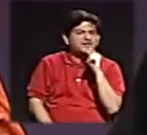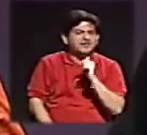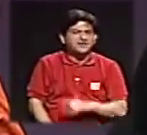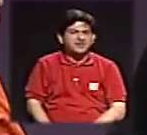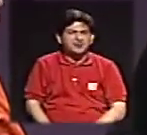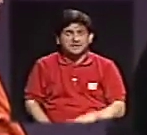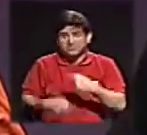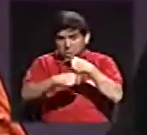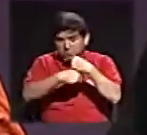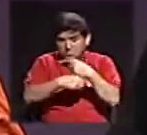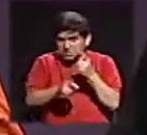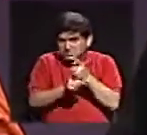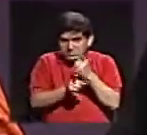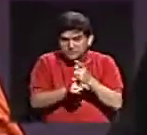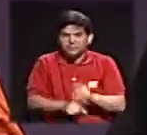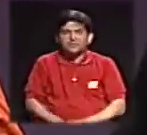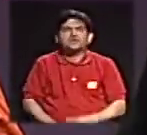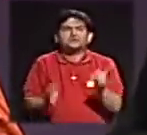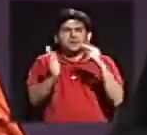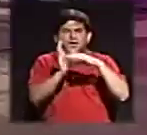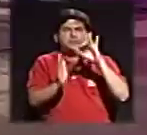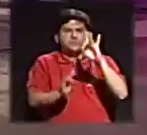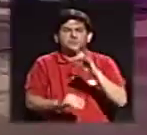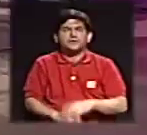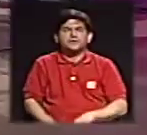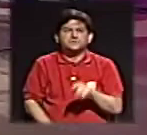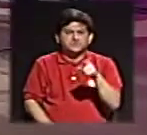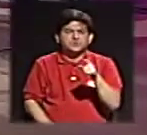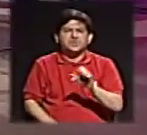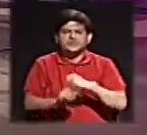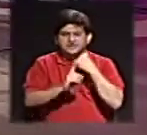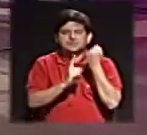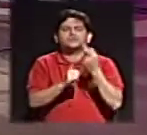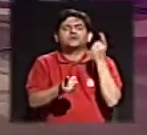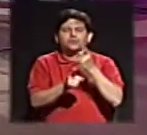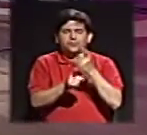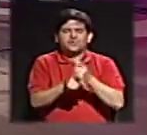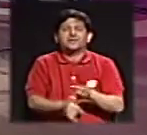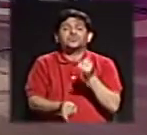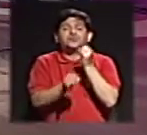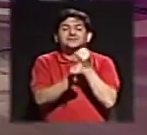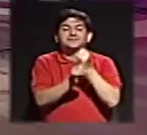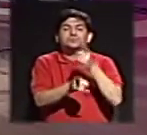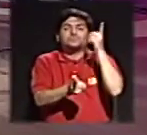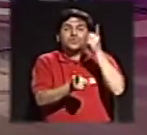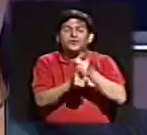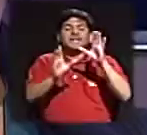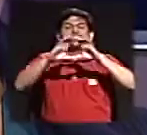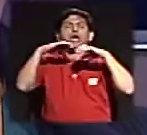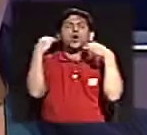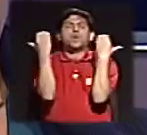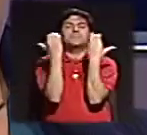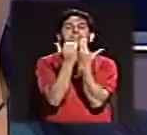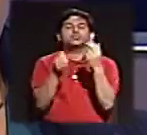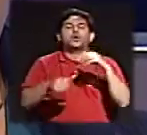me corrigen si no es así. En el 2008 se presentó esta sedición a... Exacto, al ente que corresponde, que es la Comisión Interamericana de Derechos